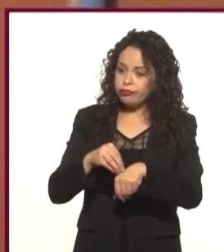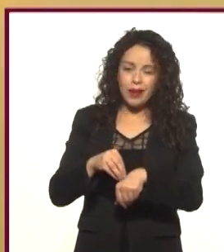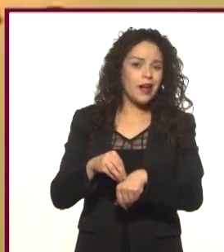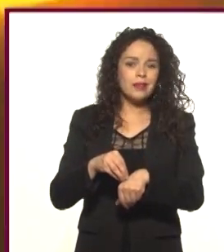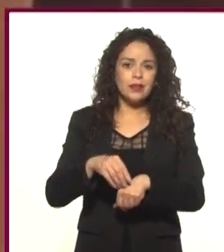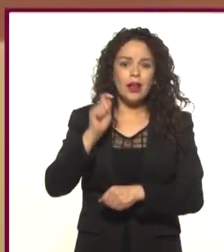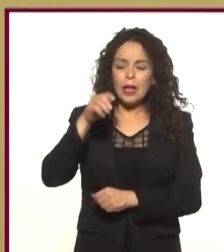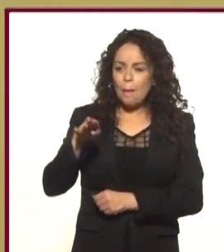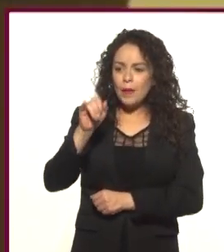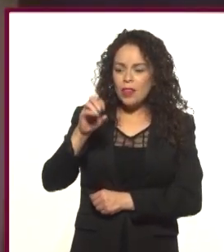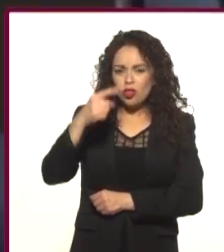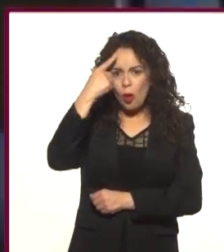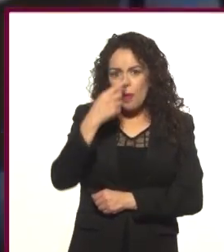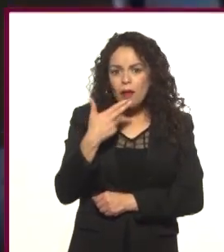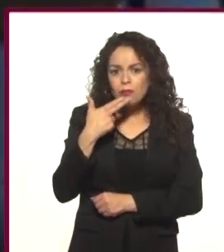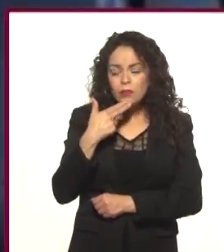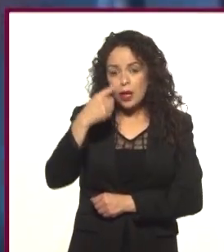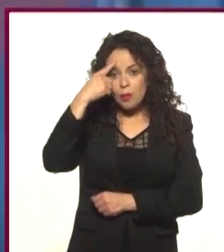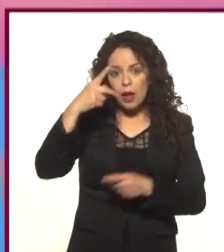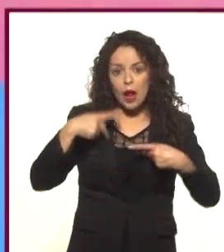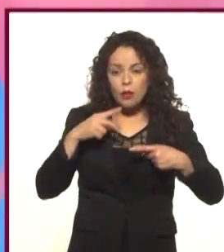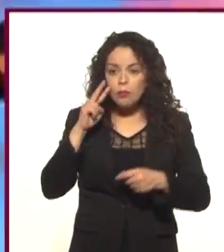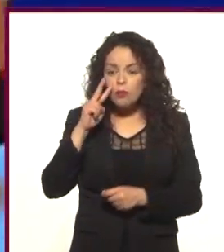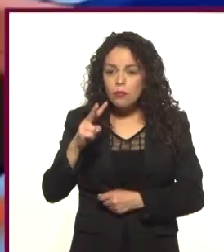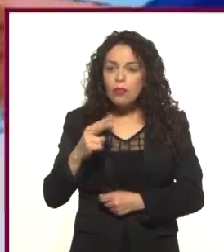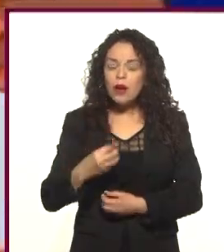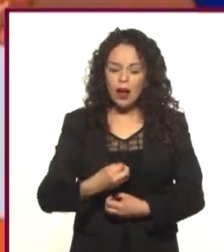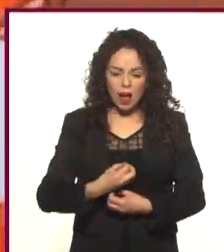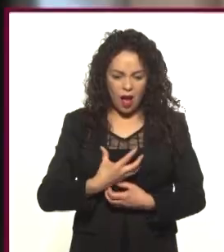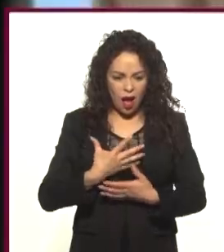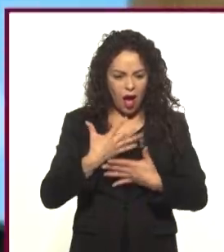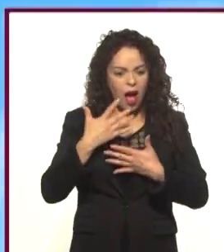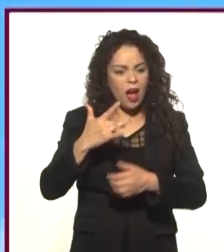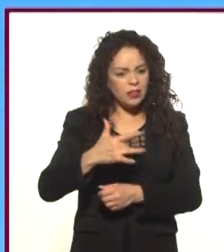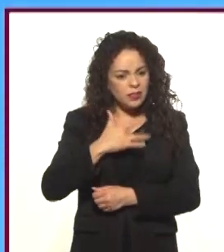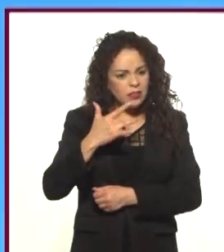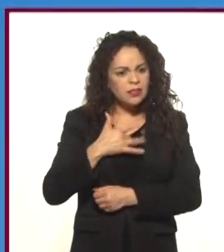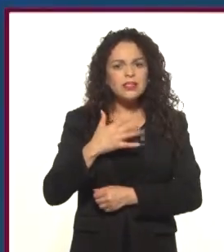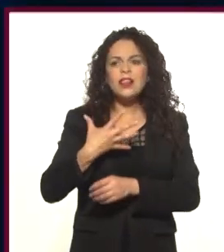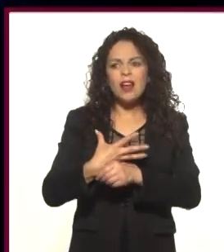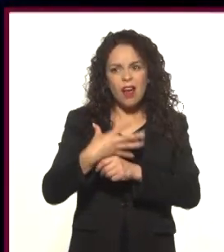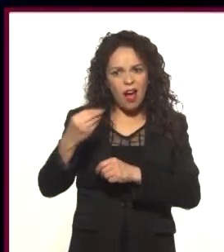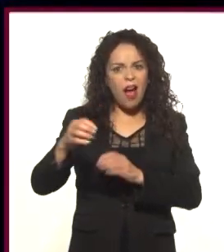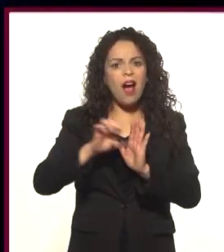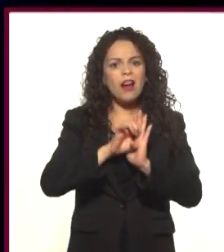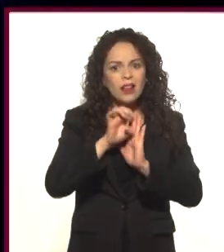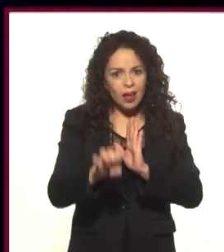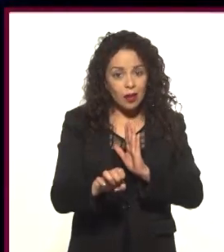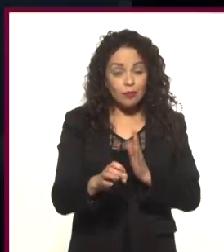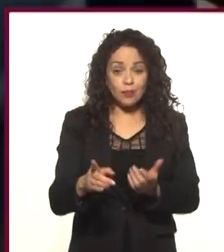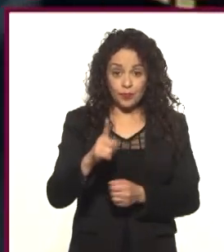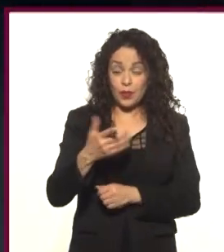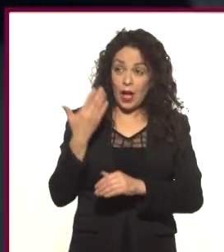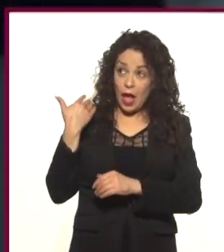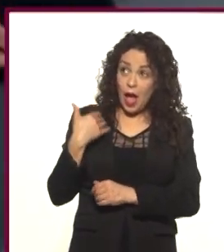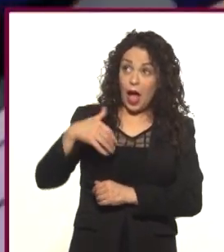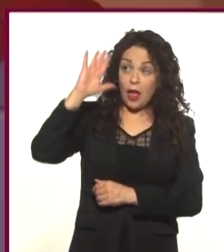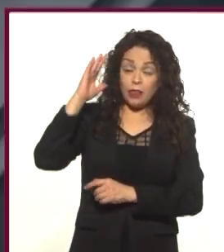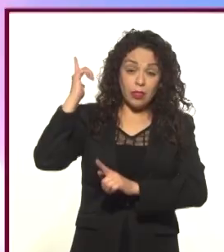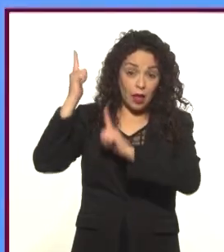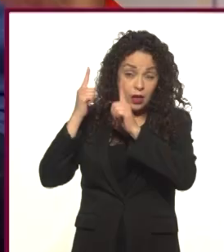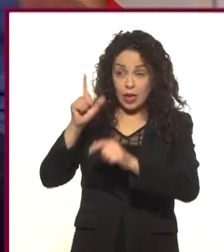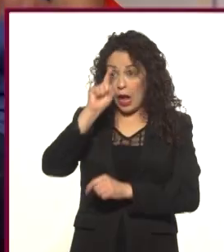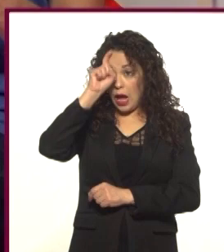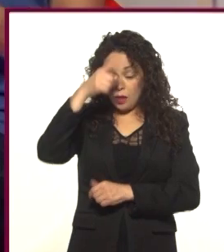La función de los mitos también era inspirar. Y es que si reflexionamos un poco, el mundo ya no es como en la antigua Grecia o